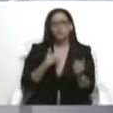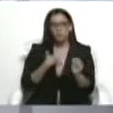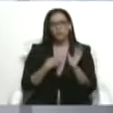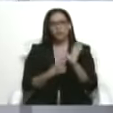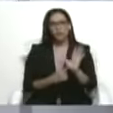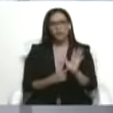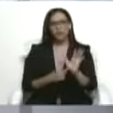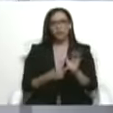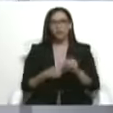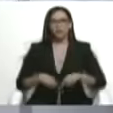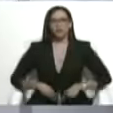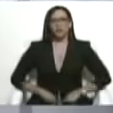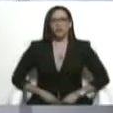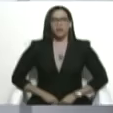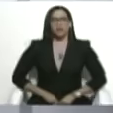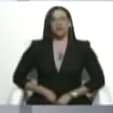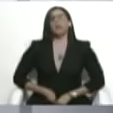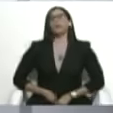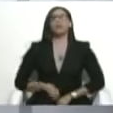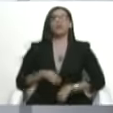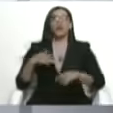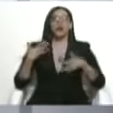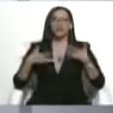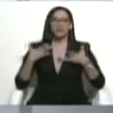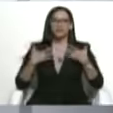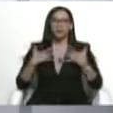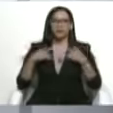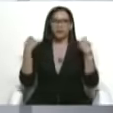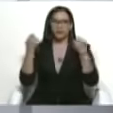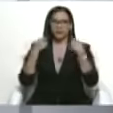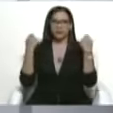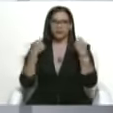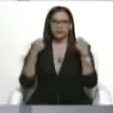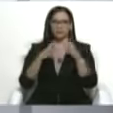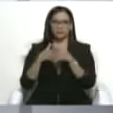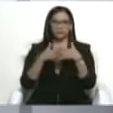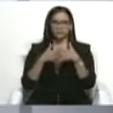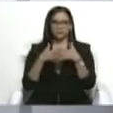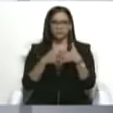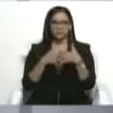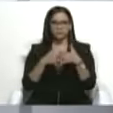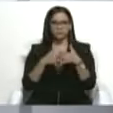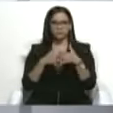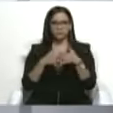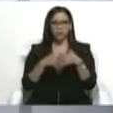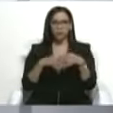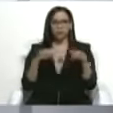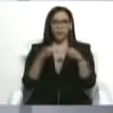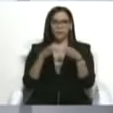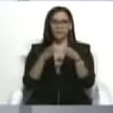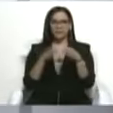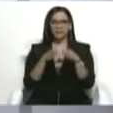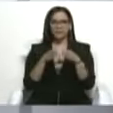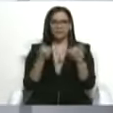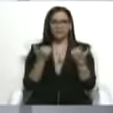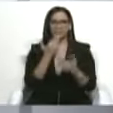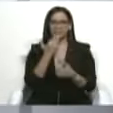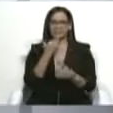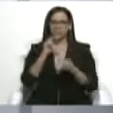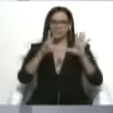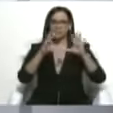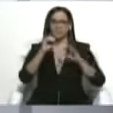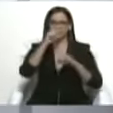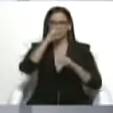unos días. En Estados Unidos, un sujeto de anciano, ya casi de 80 años de